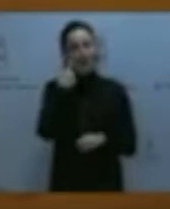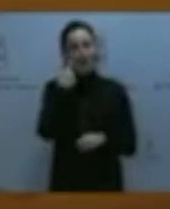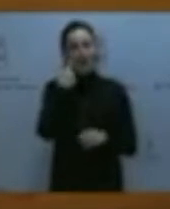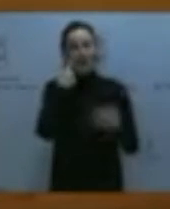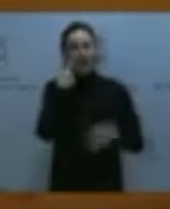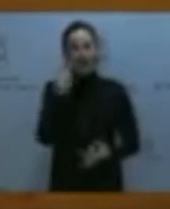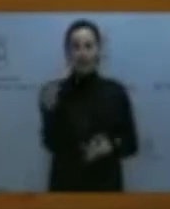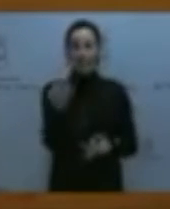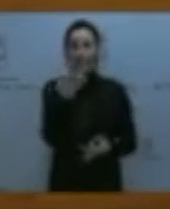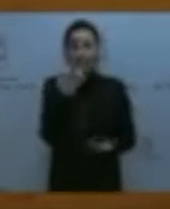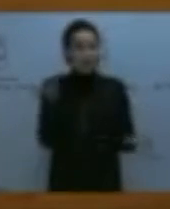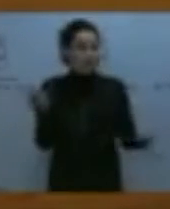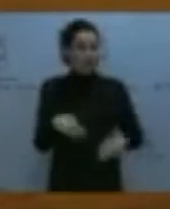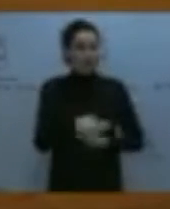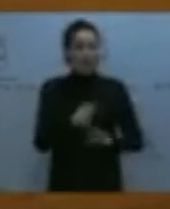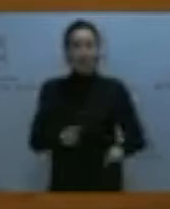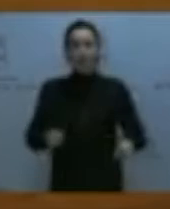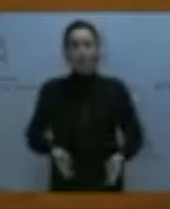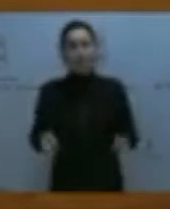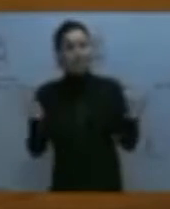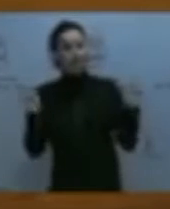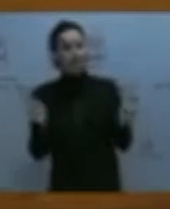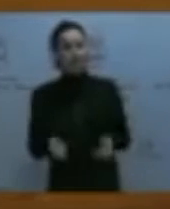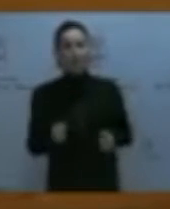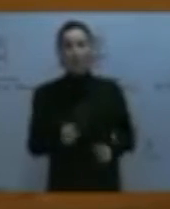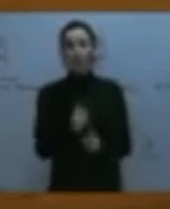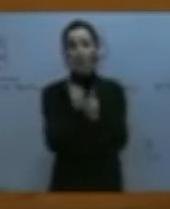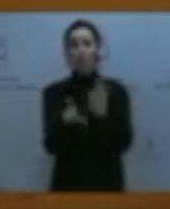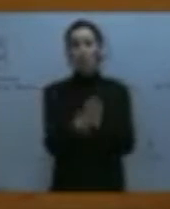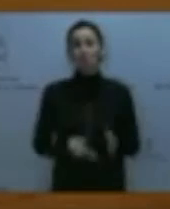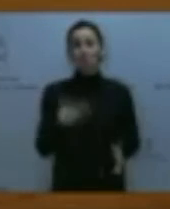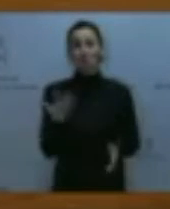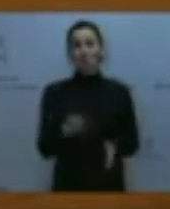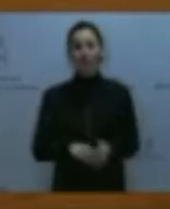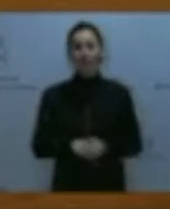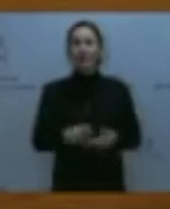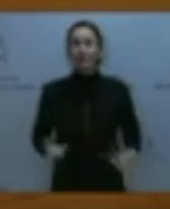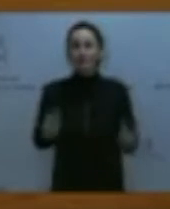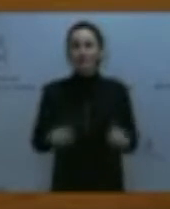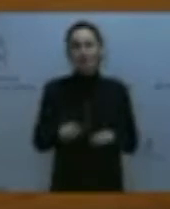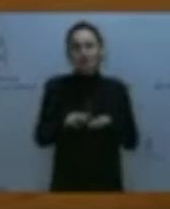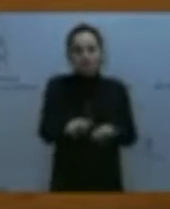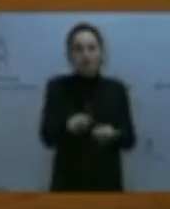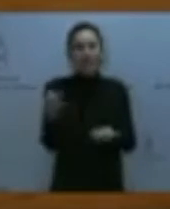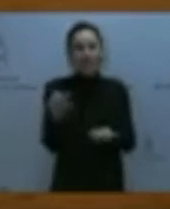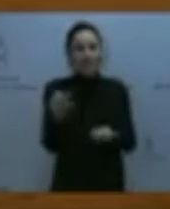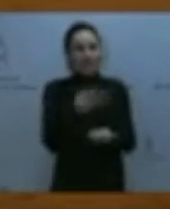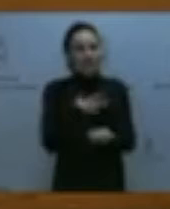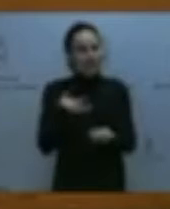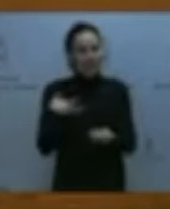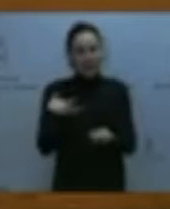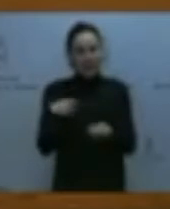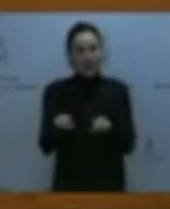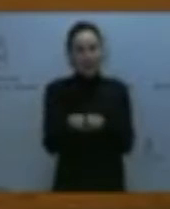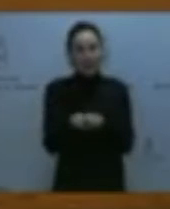las vigilancias no existen, este problema es bastante grave. Por otra parte, algunos mariscadores esperan vivir del cultivo de